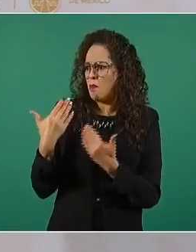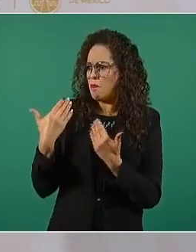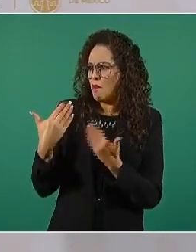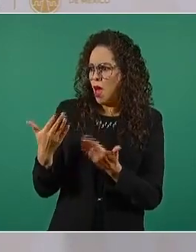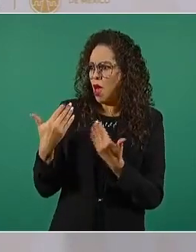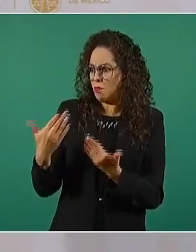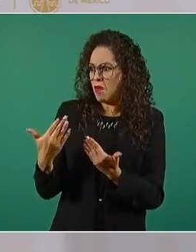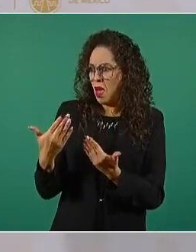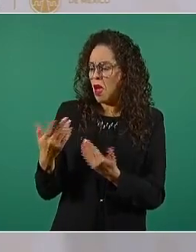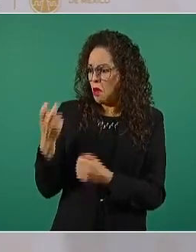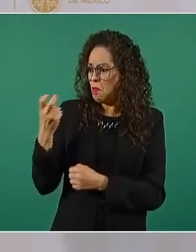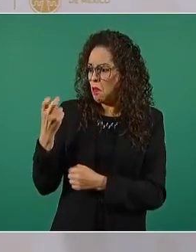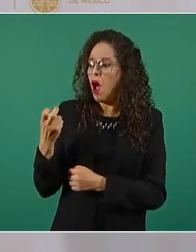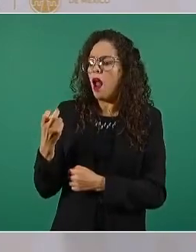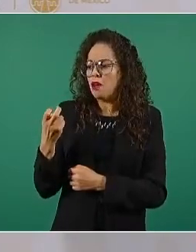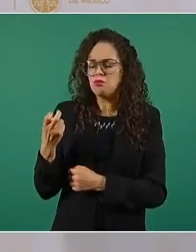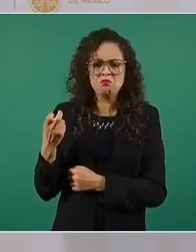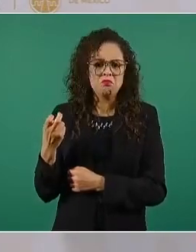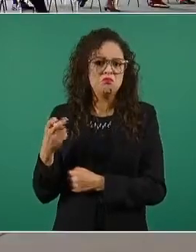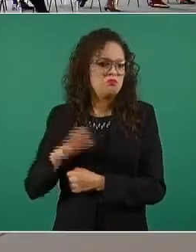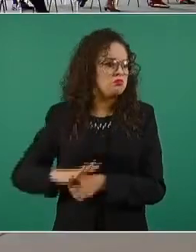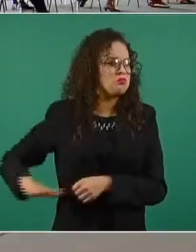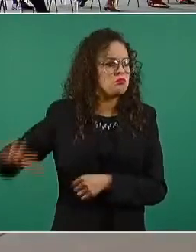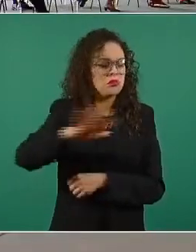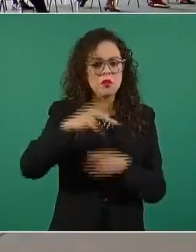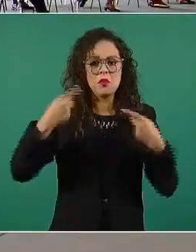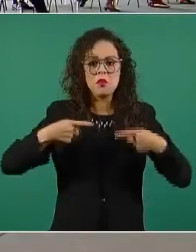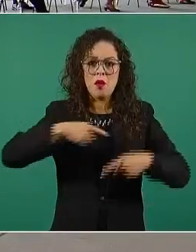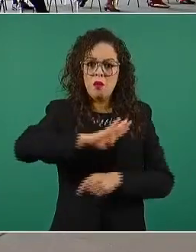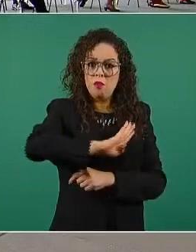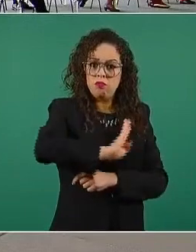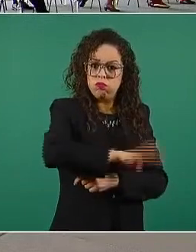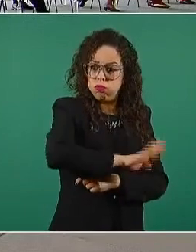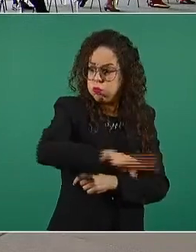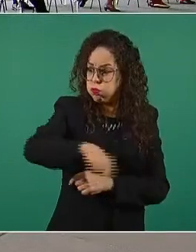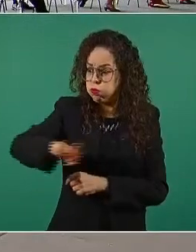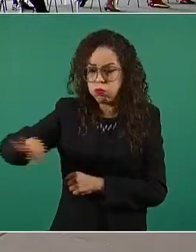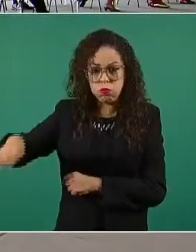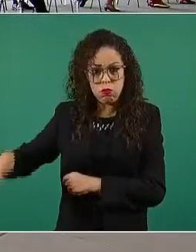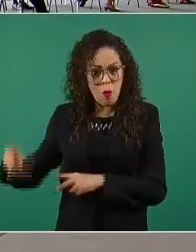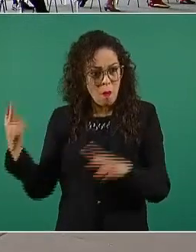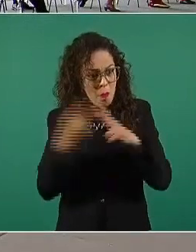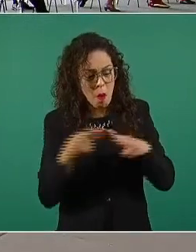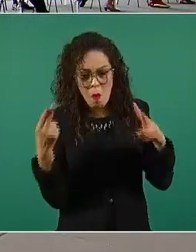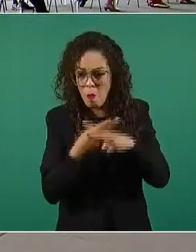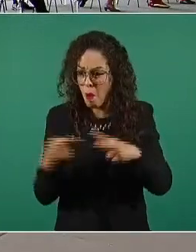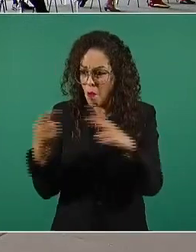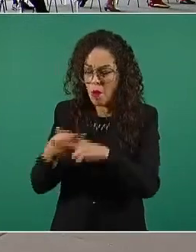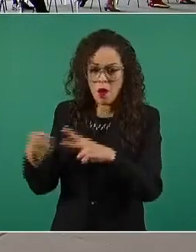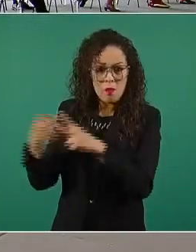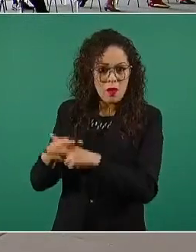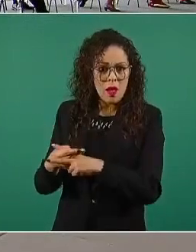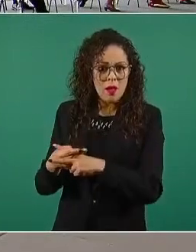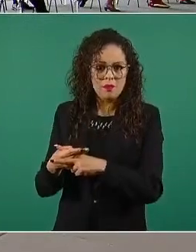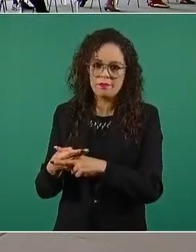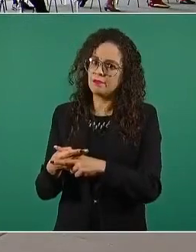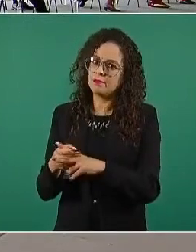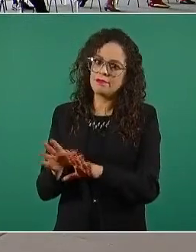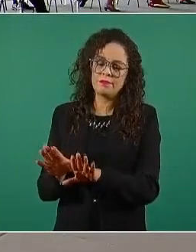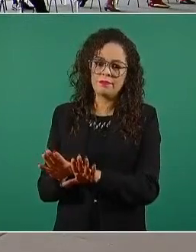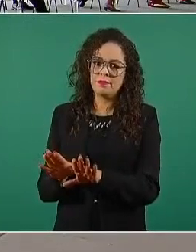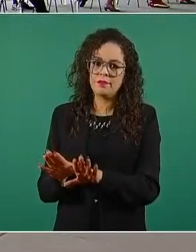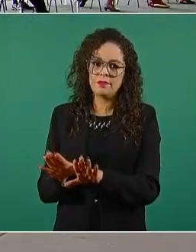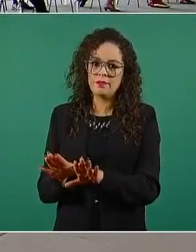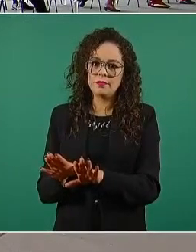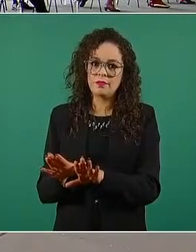las matanzas llevadas a cabo por los conquistadores, ni le resta importancia a la